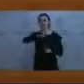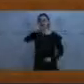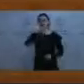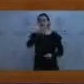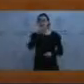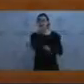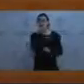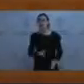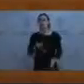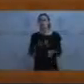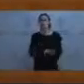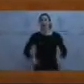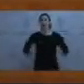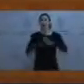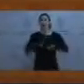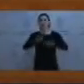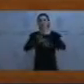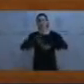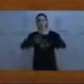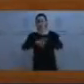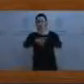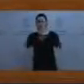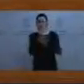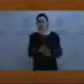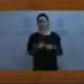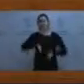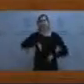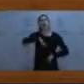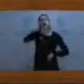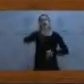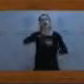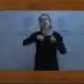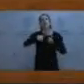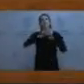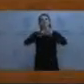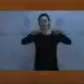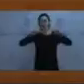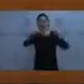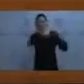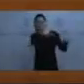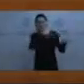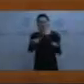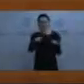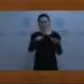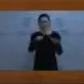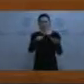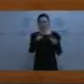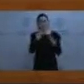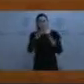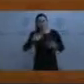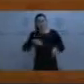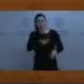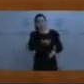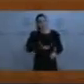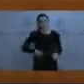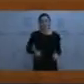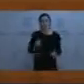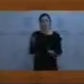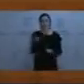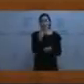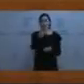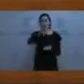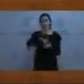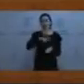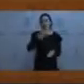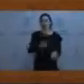turno nocturno y el sobreaforo de las plantas, no dan abasto, mientras que ellos, los de Harrio, ven cómo se van quedando sin personal en general,